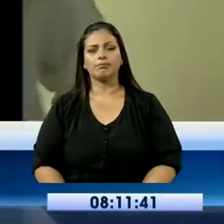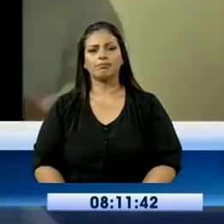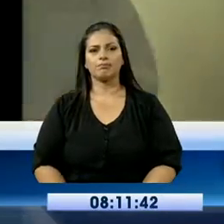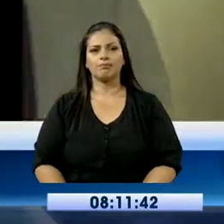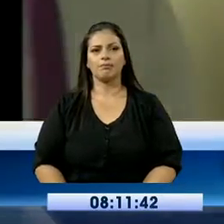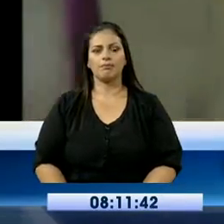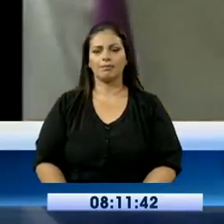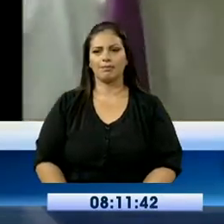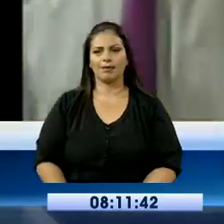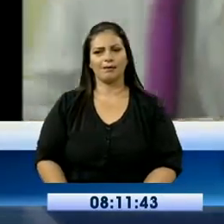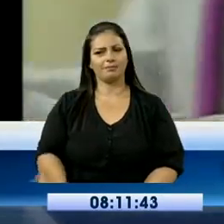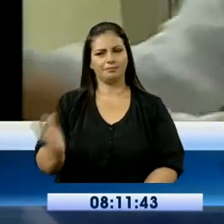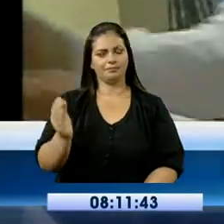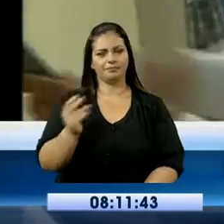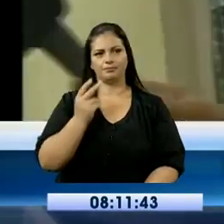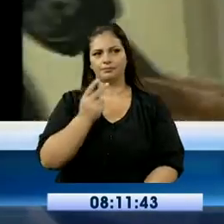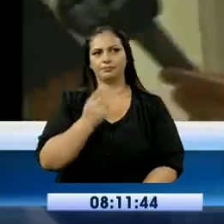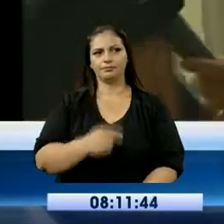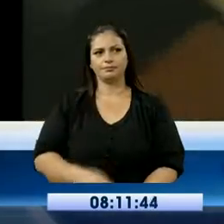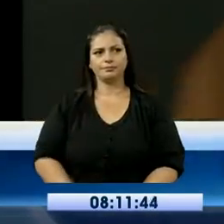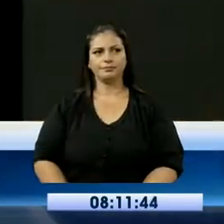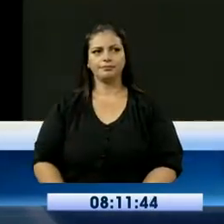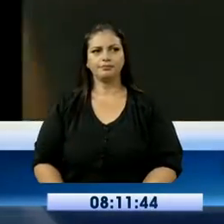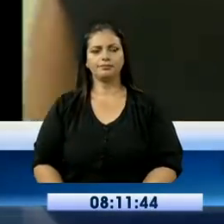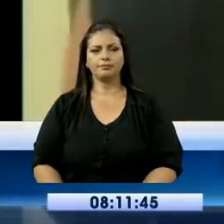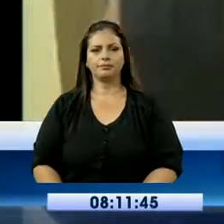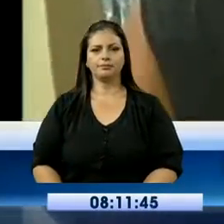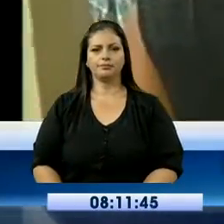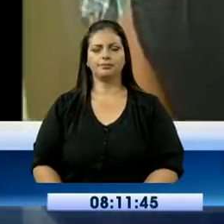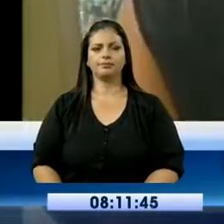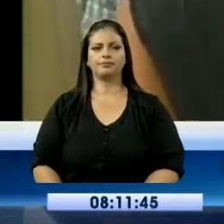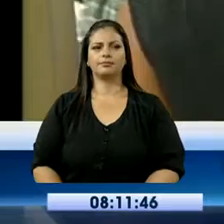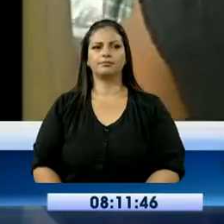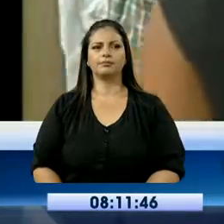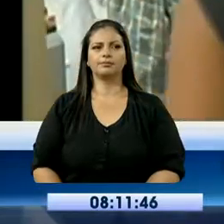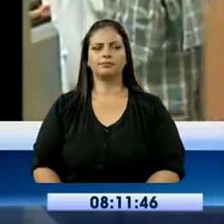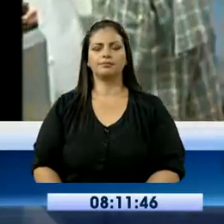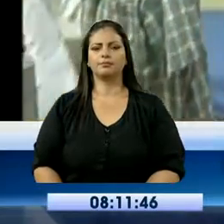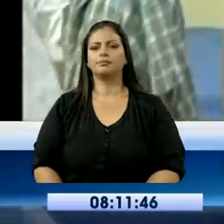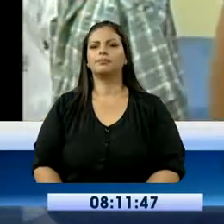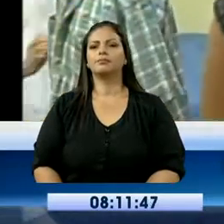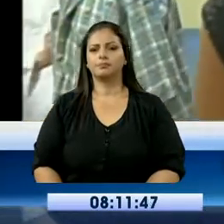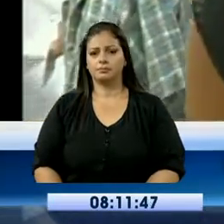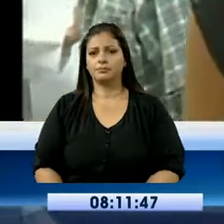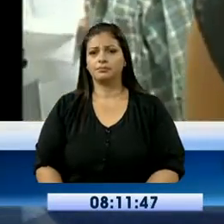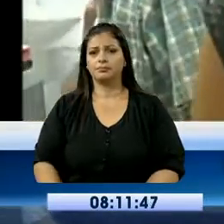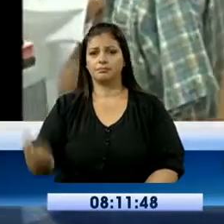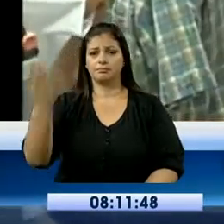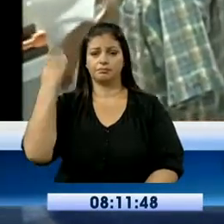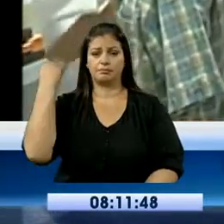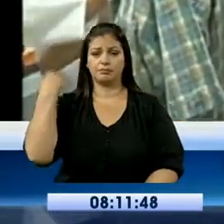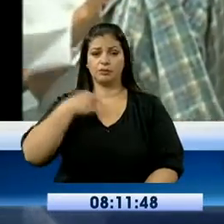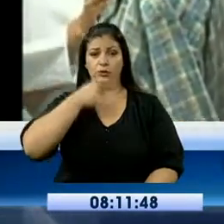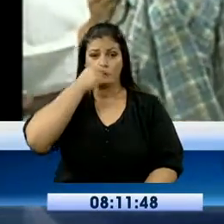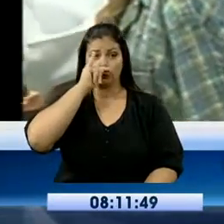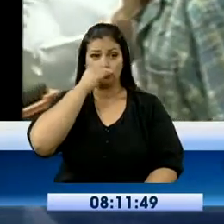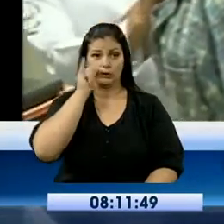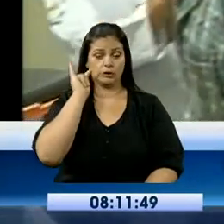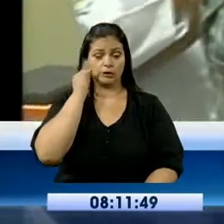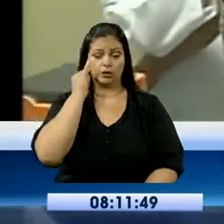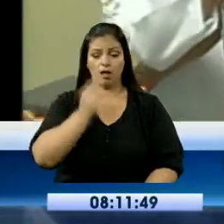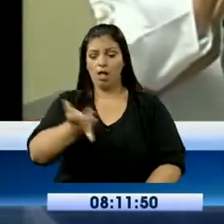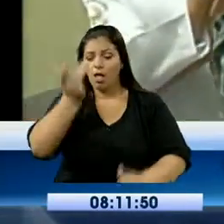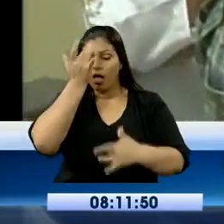pasemos, a medida que pasa el tiempo, pues, podemos ver que hay muchos menos niños, ¿no? En muchos menos